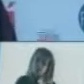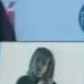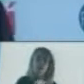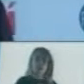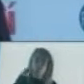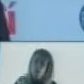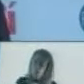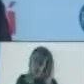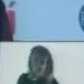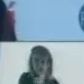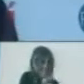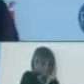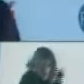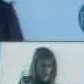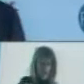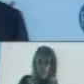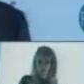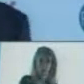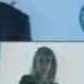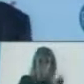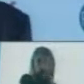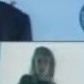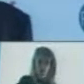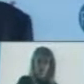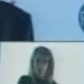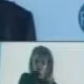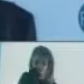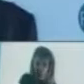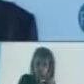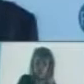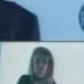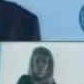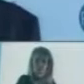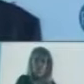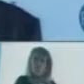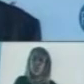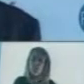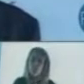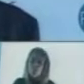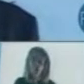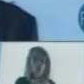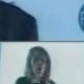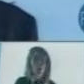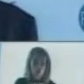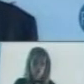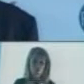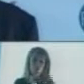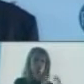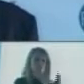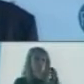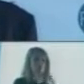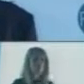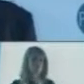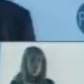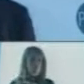cotidianas, evidentes, evidentes que todos los equipos tienen que asumir. De hecho, todos los partidos políticos que se presentan a